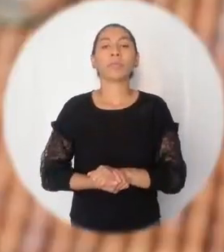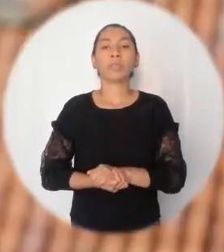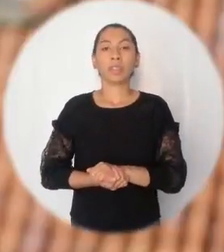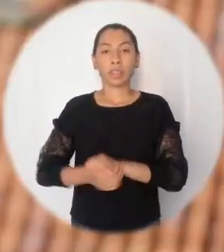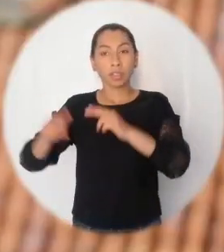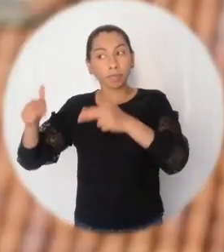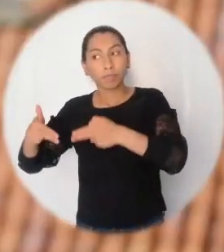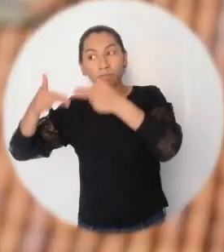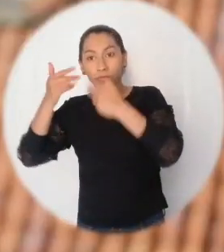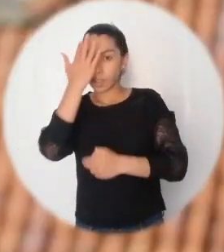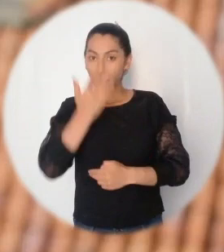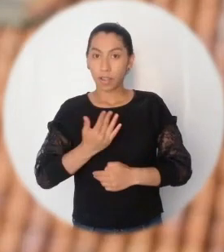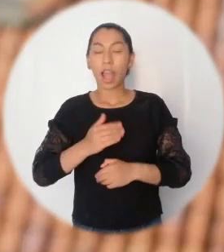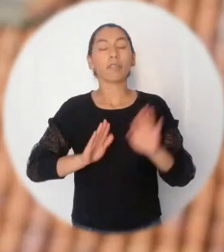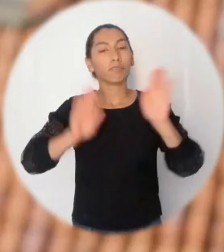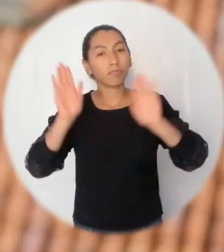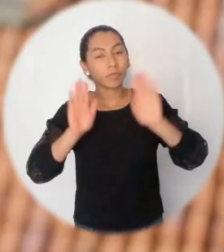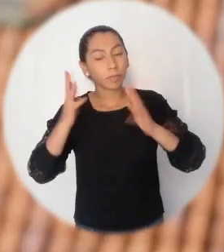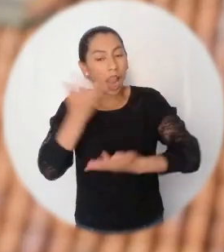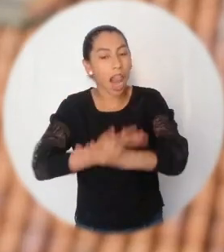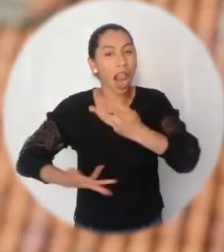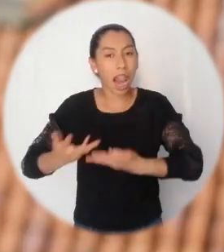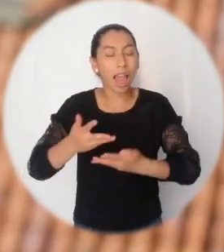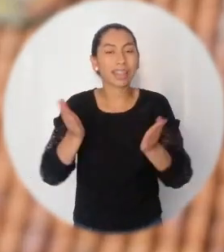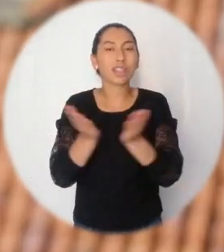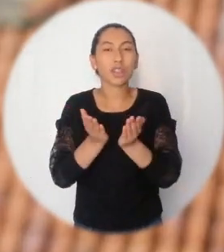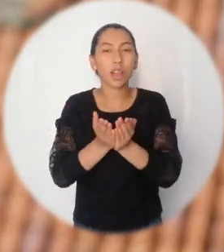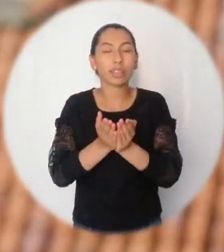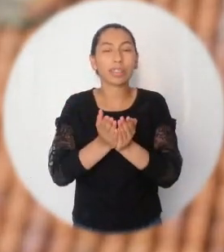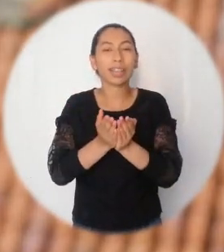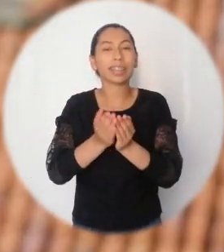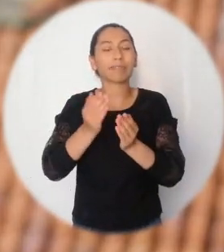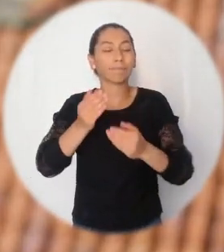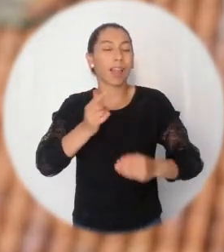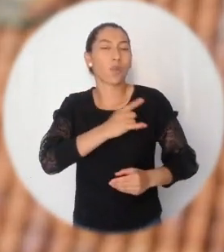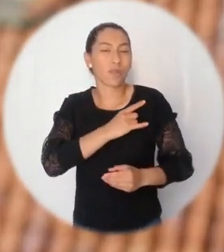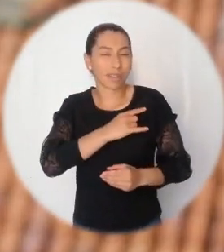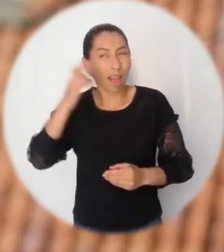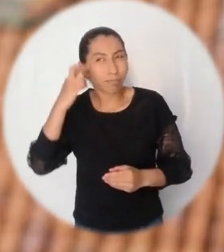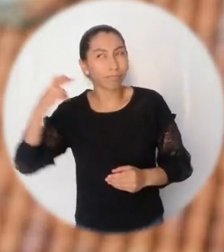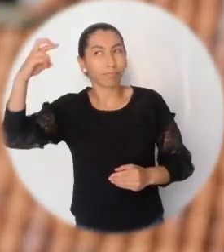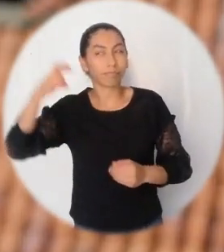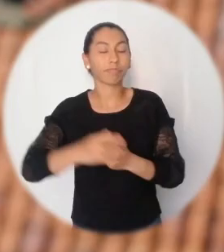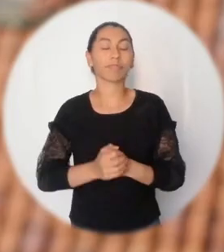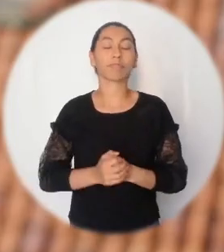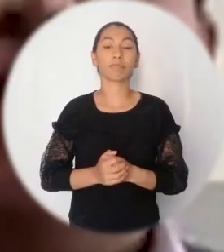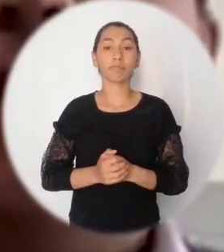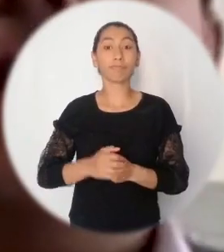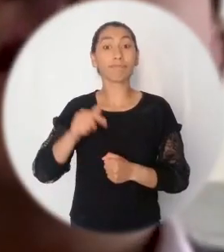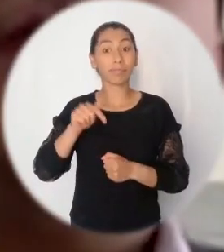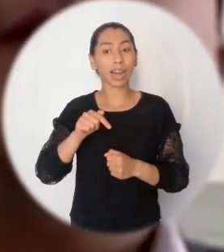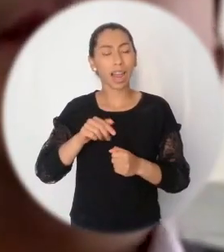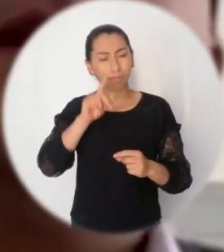Durante un Facebook Live, el director de la entidad participó de la socialización de la oferta en educación superior a víctimas del conflicto por parte de las entidades del